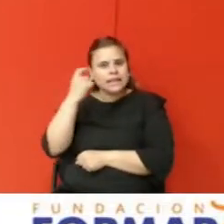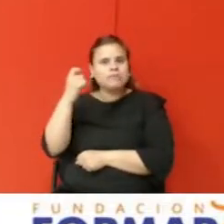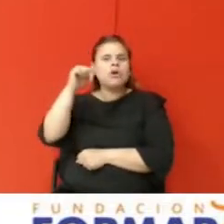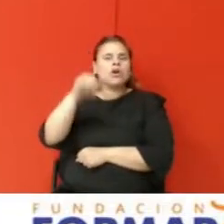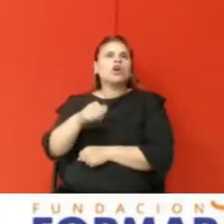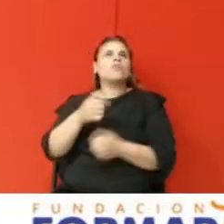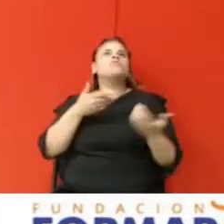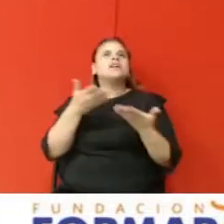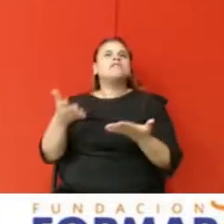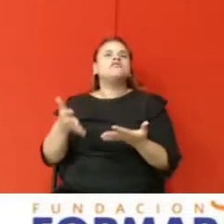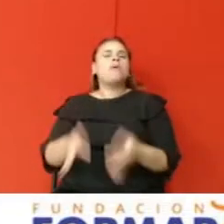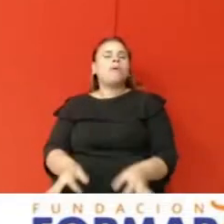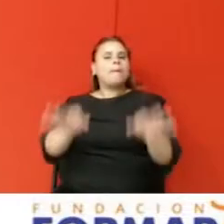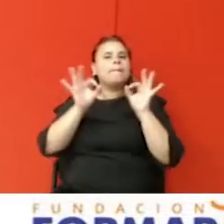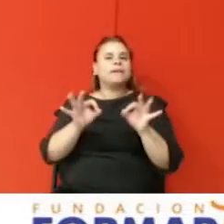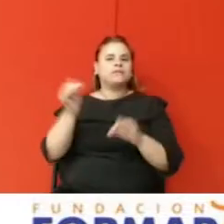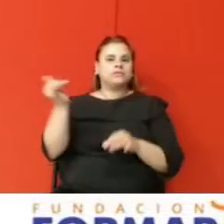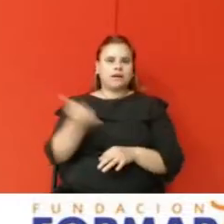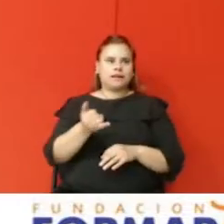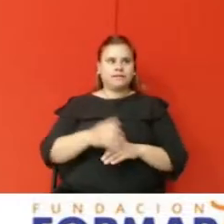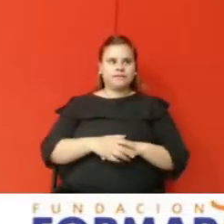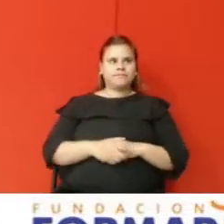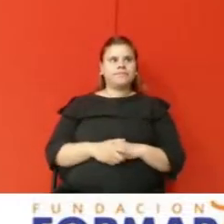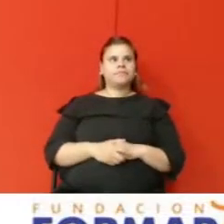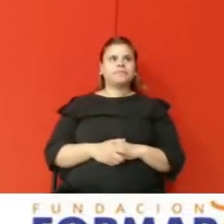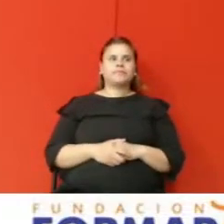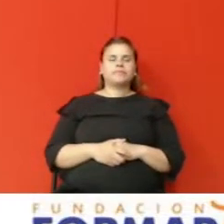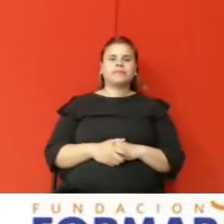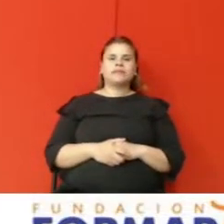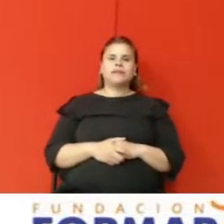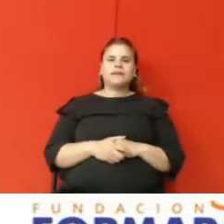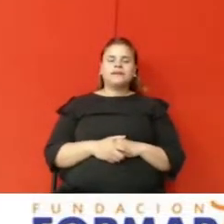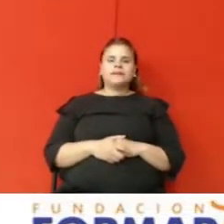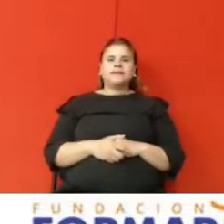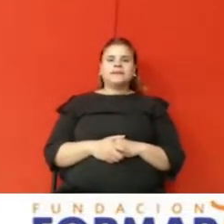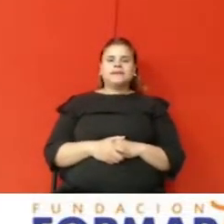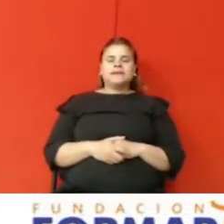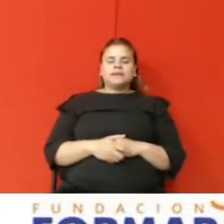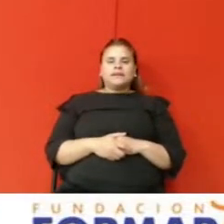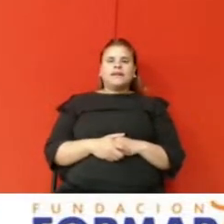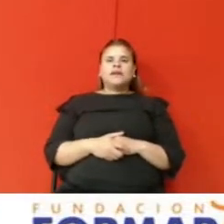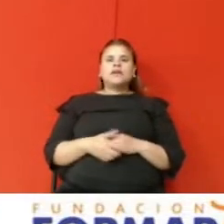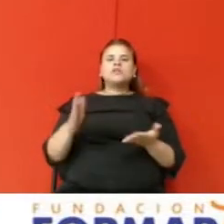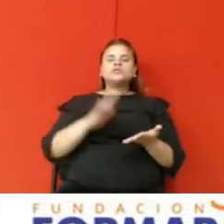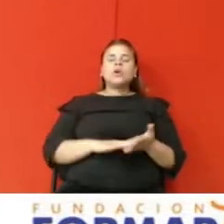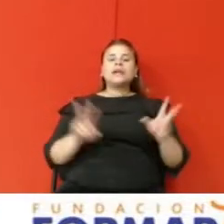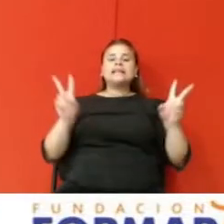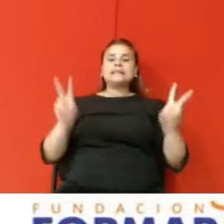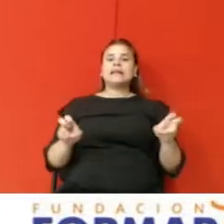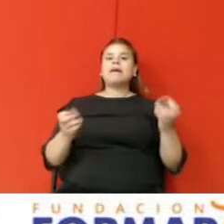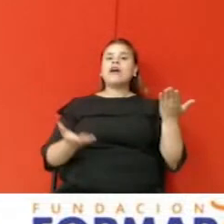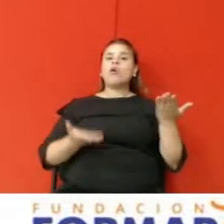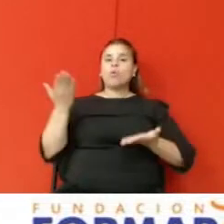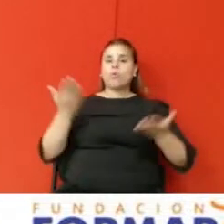preparados. Con respecto a los aspectos legales, la internación